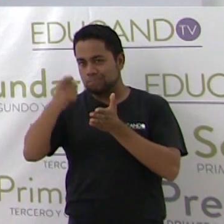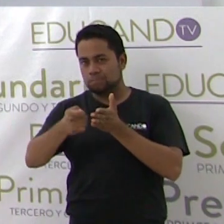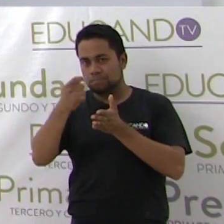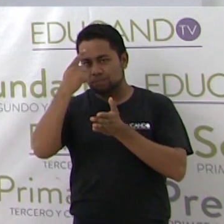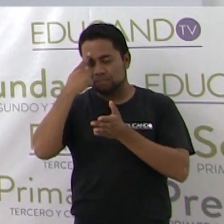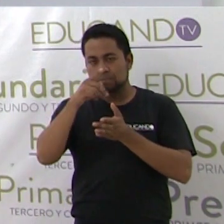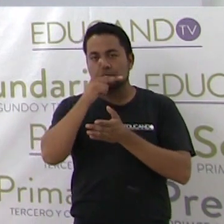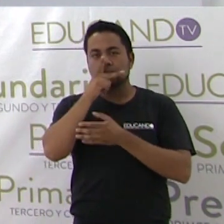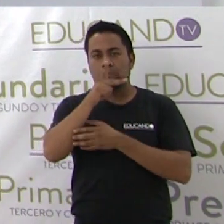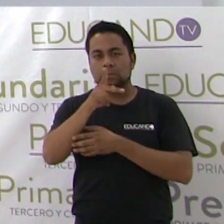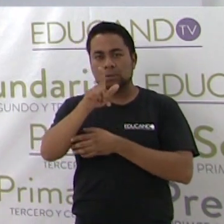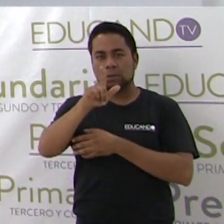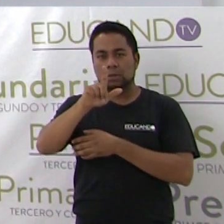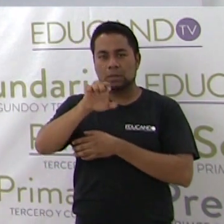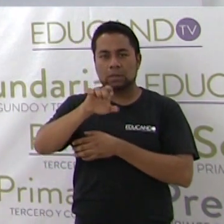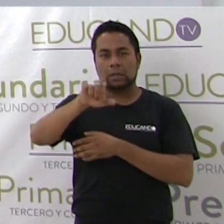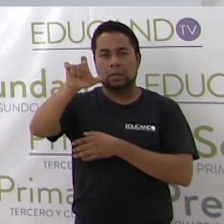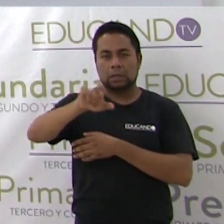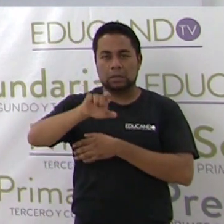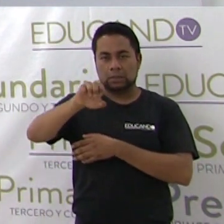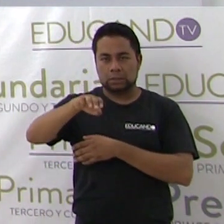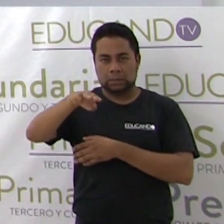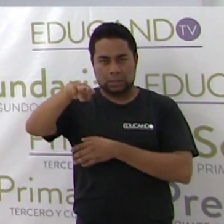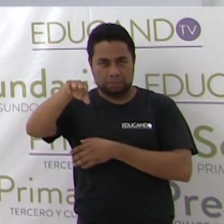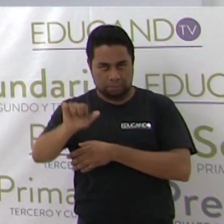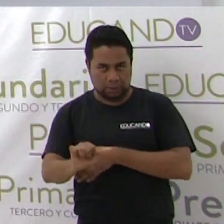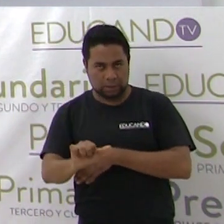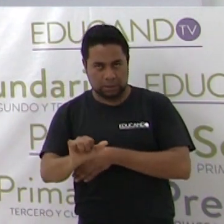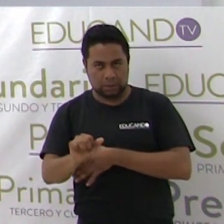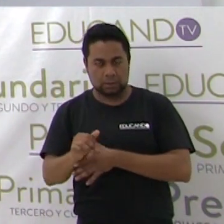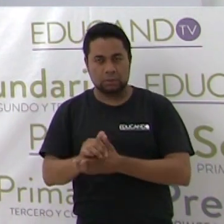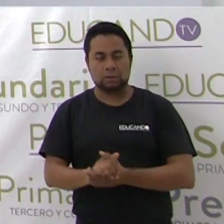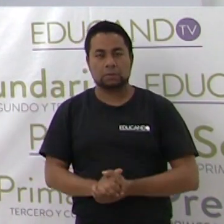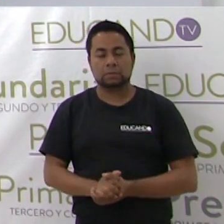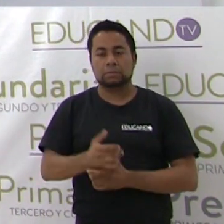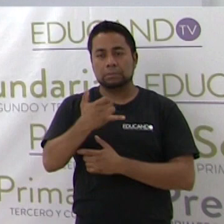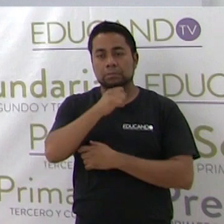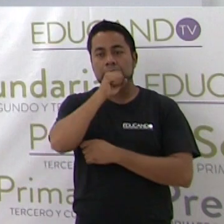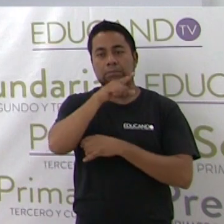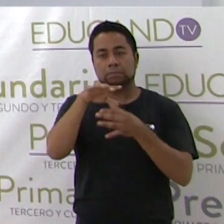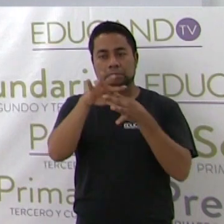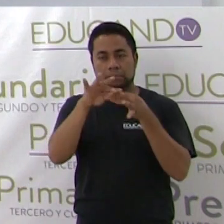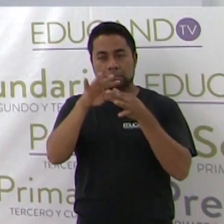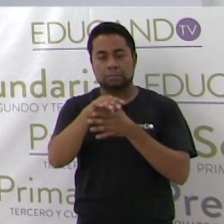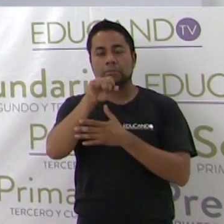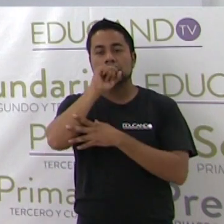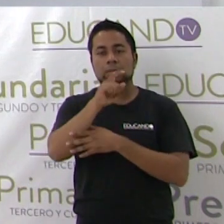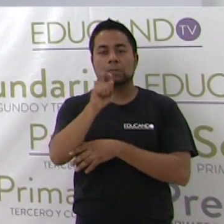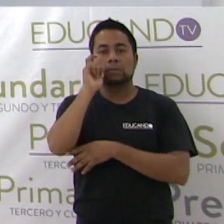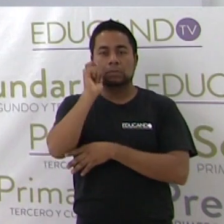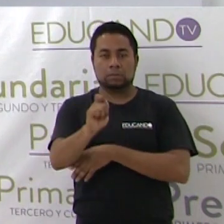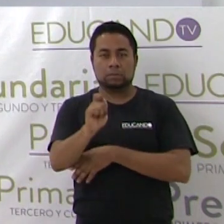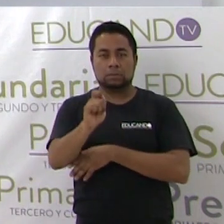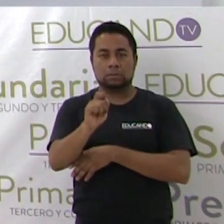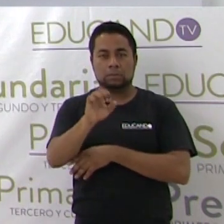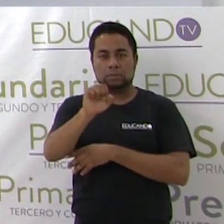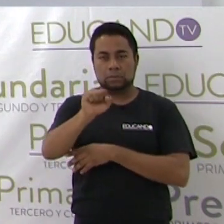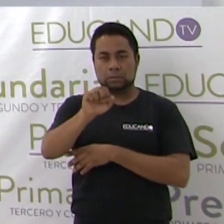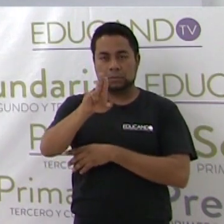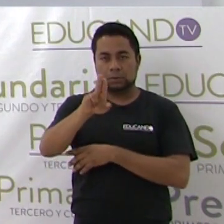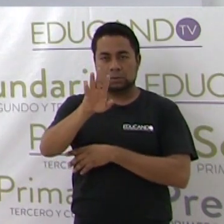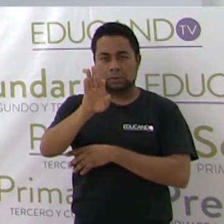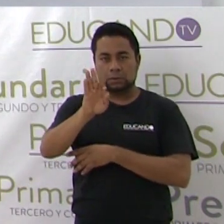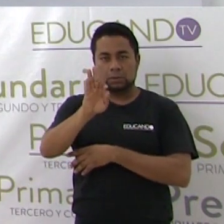que es el lexema, bien, y de lo que es también el